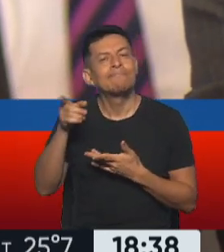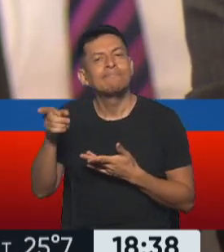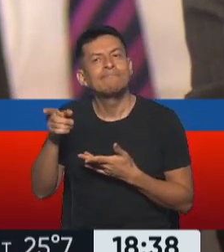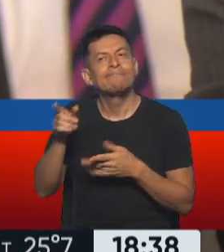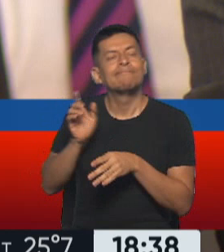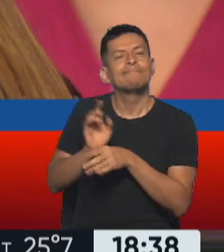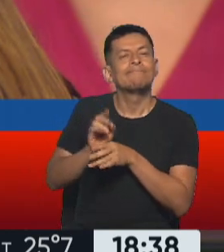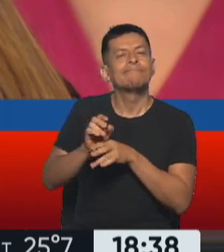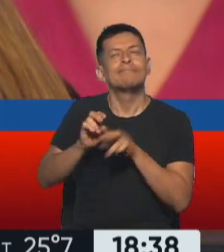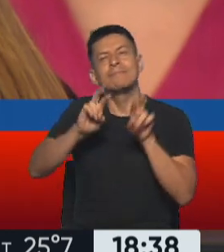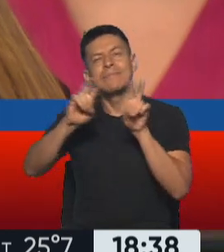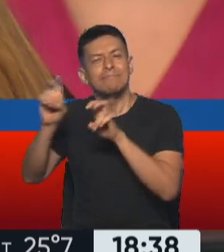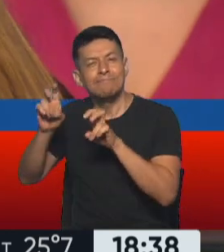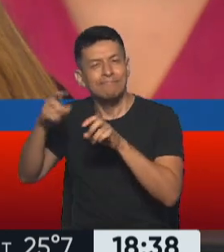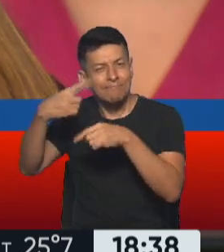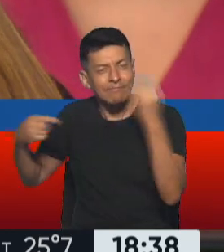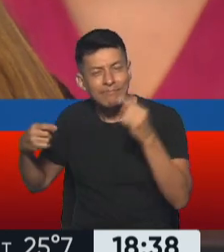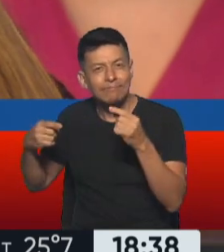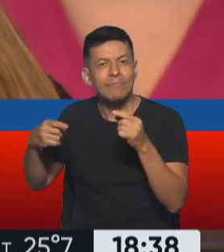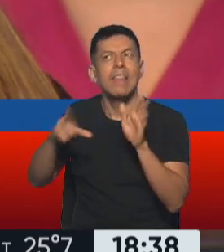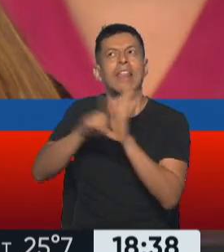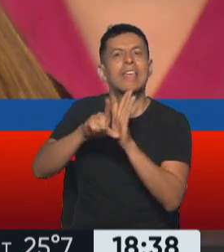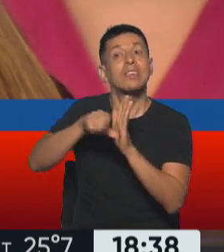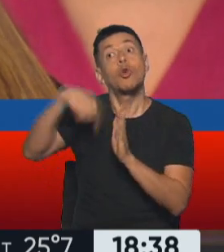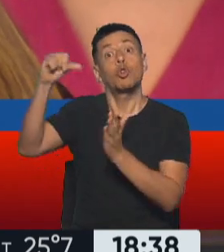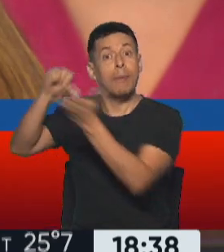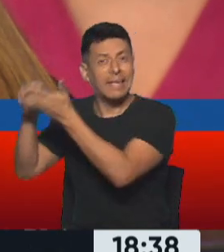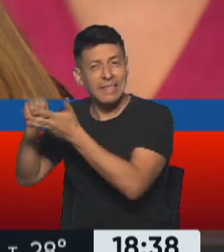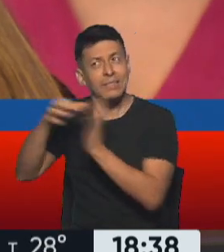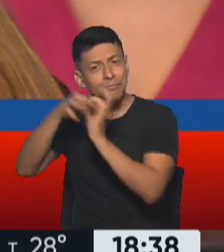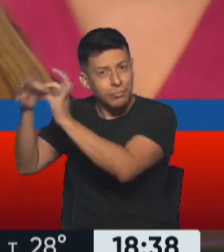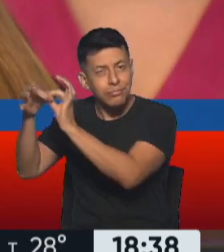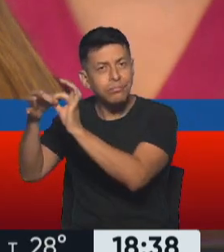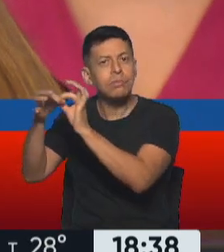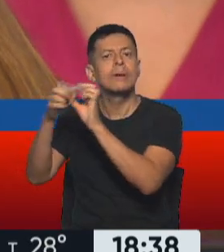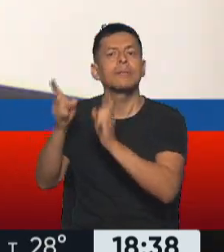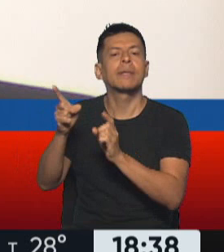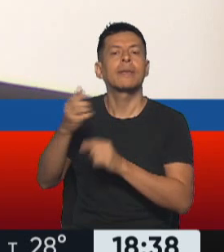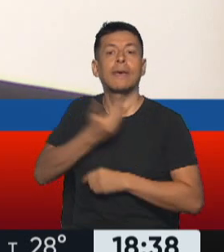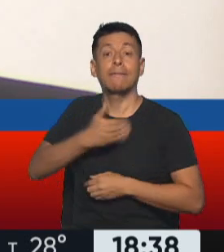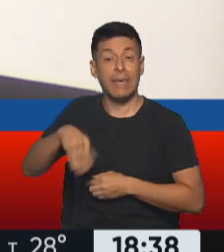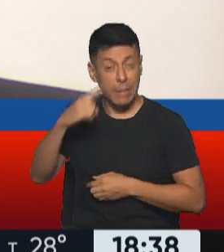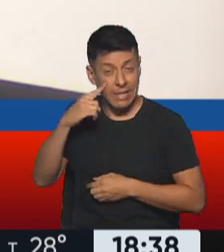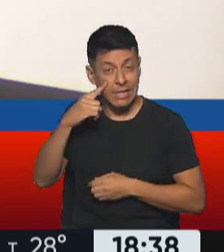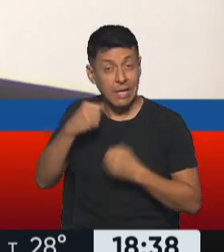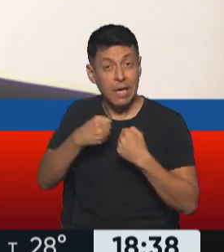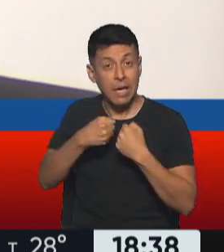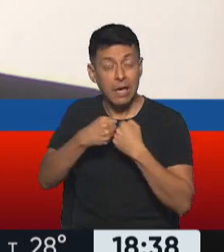títulos públicos bajo legislación extranjera y las decisiones de endeudamiento con el Fondo Monetario